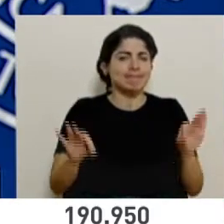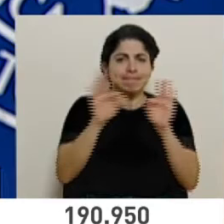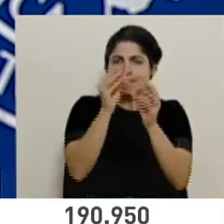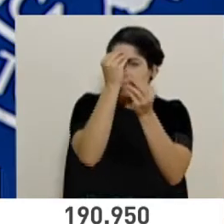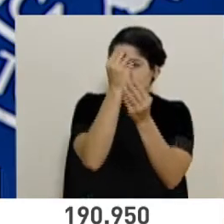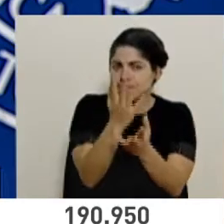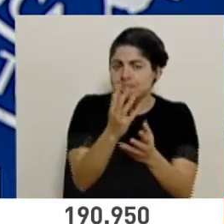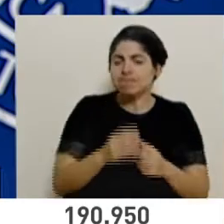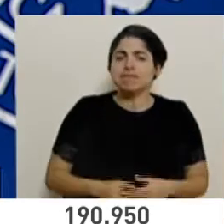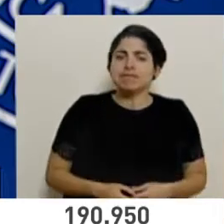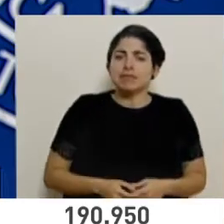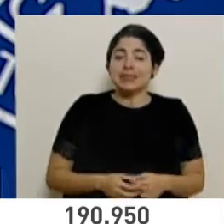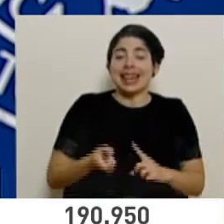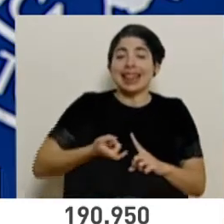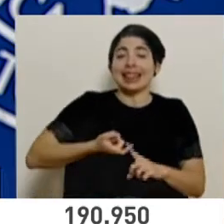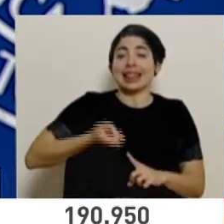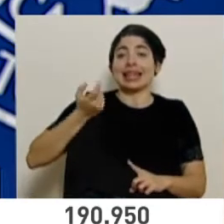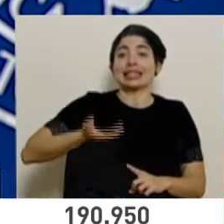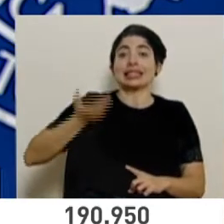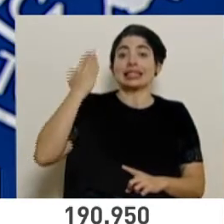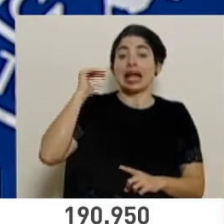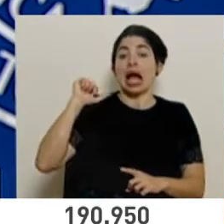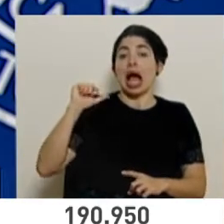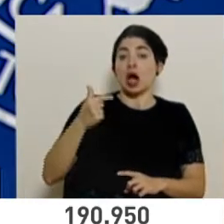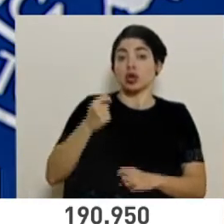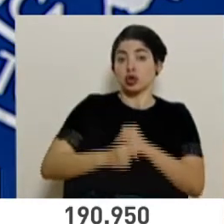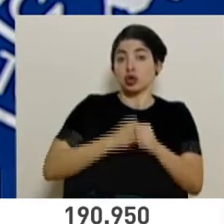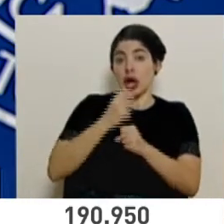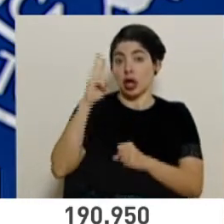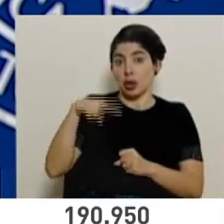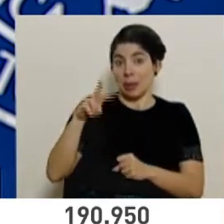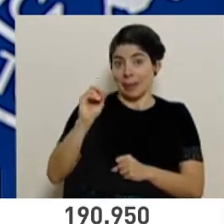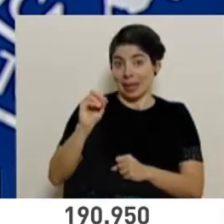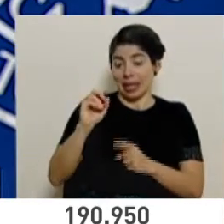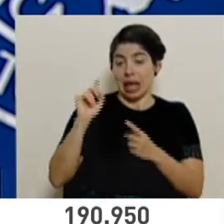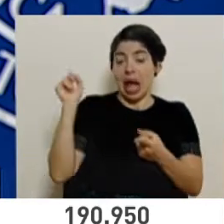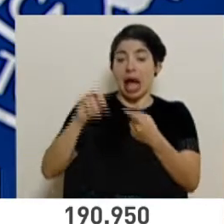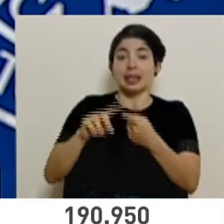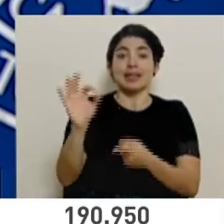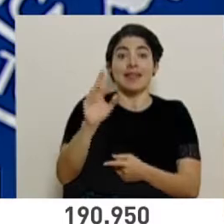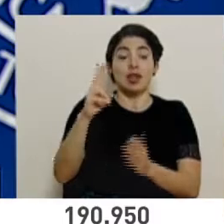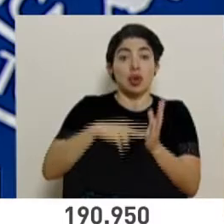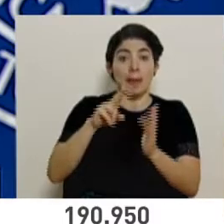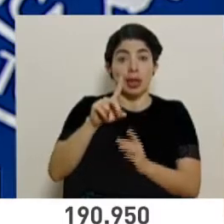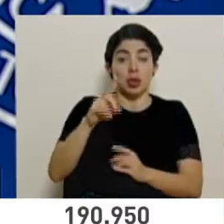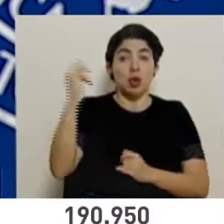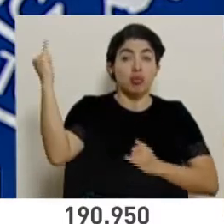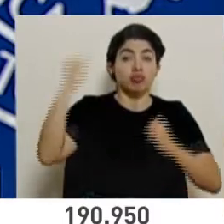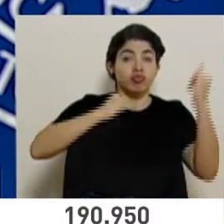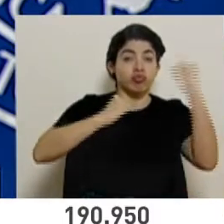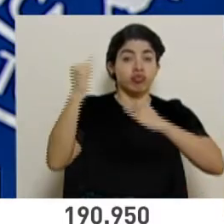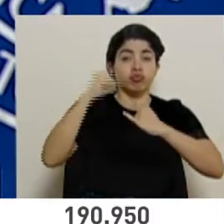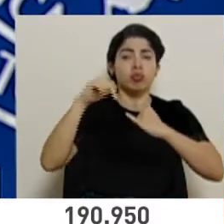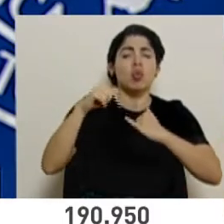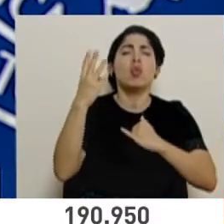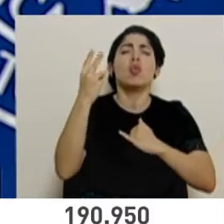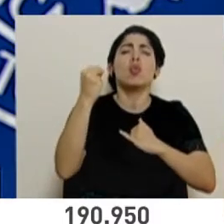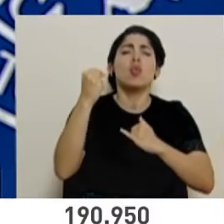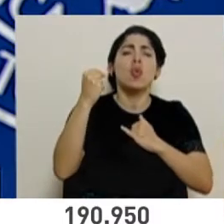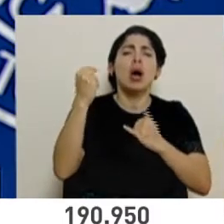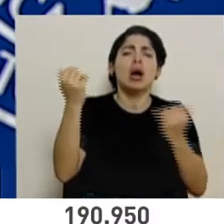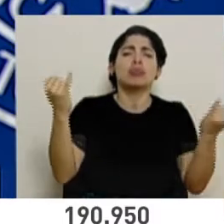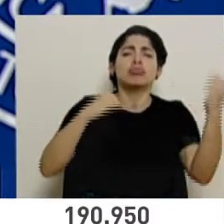mencionar que desde agosto del 2020 hasta febrero del 2021, por la vía aérea, ingresaron a Costa